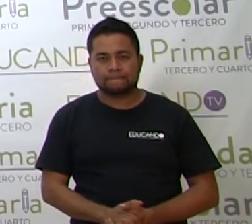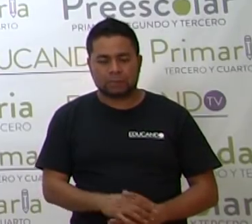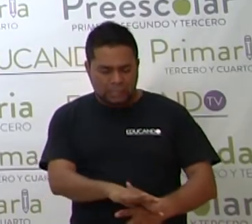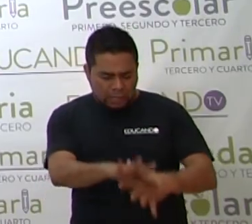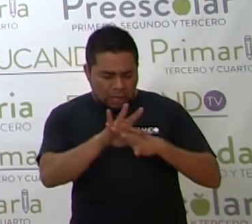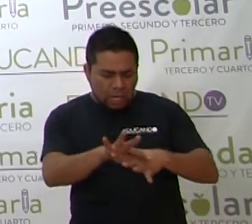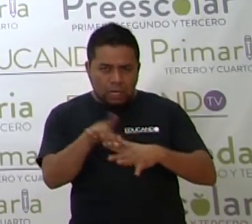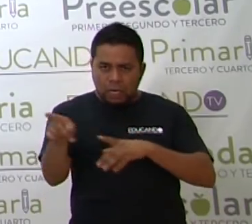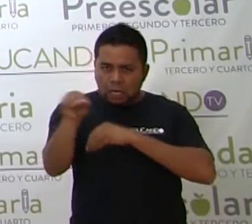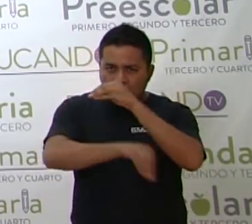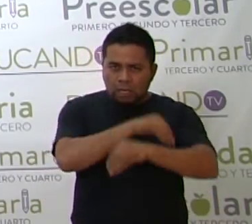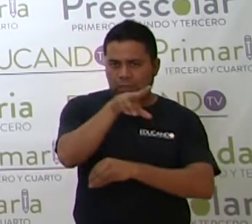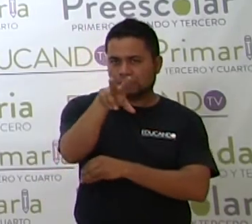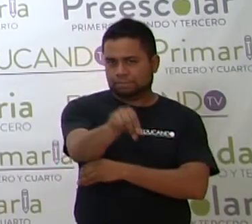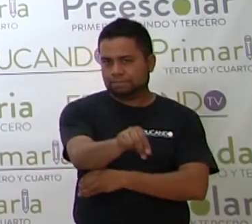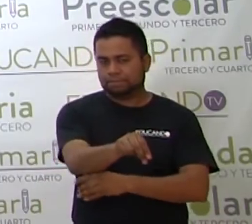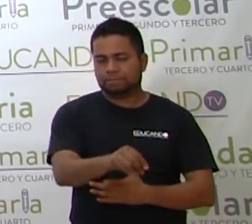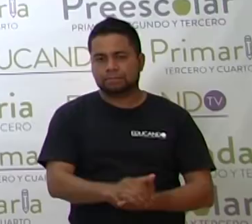realidad,